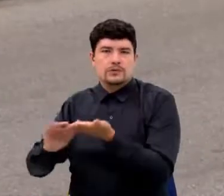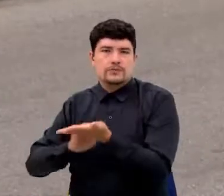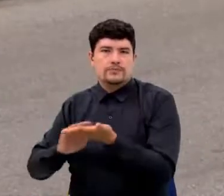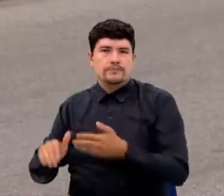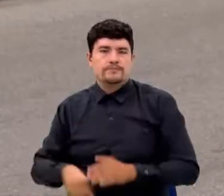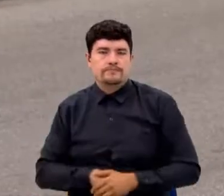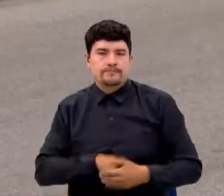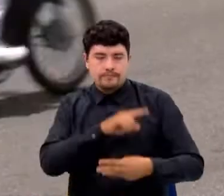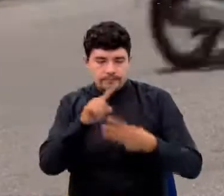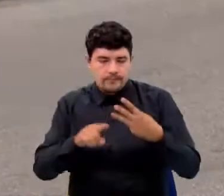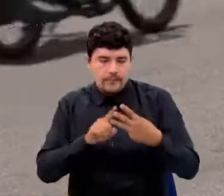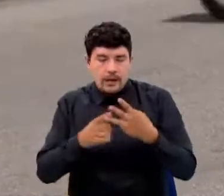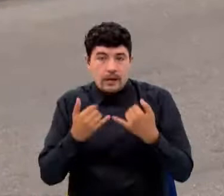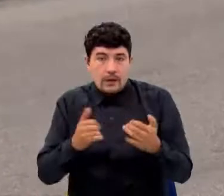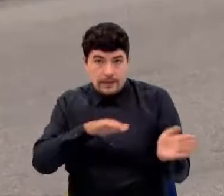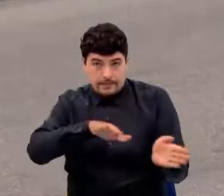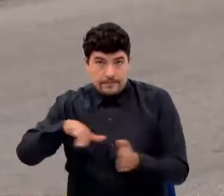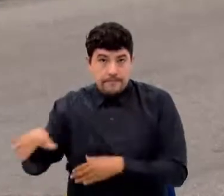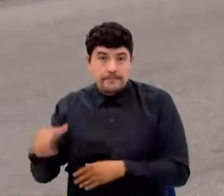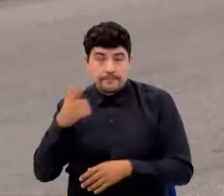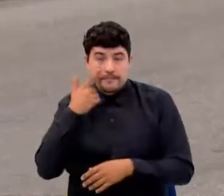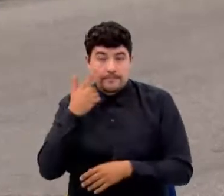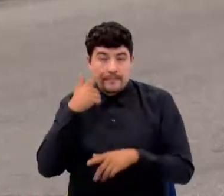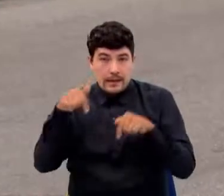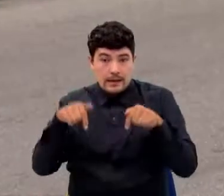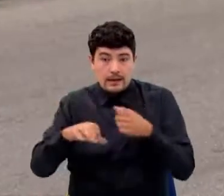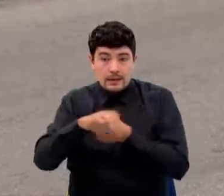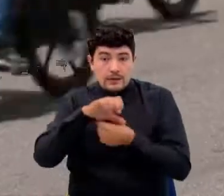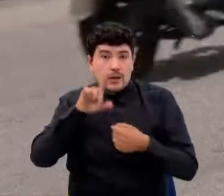una captación masiva de dinero aquí en la